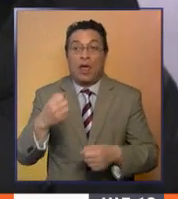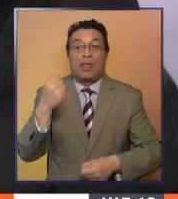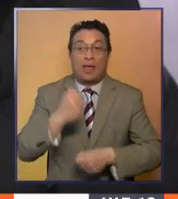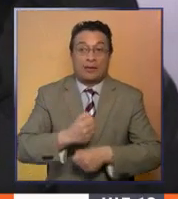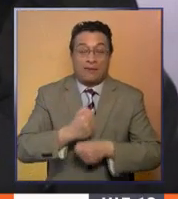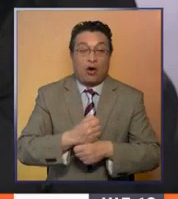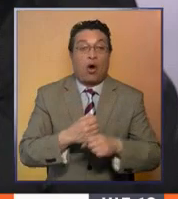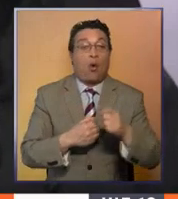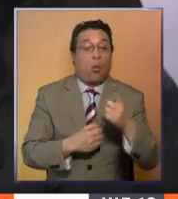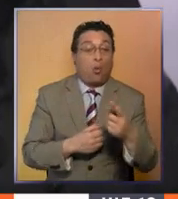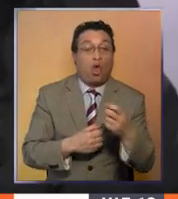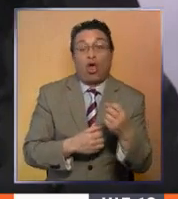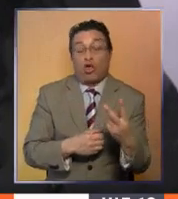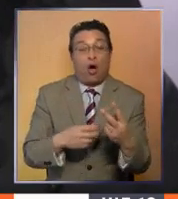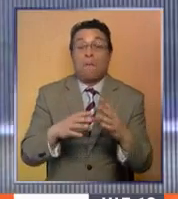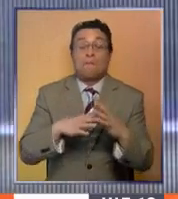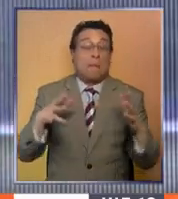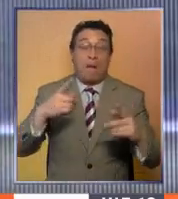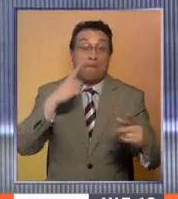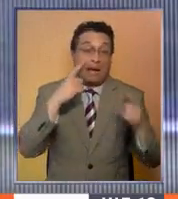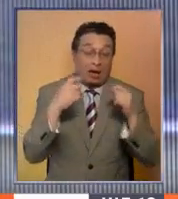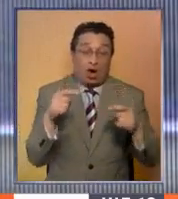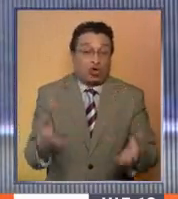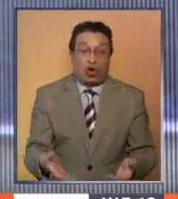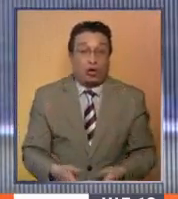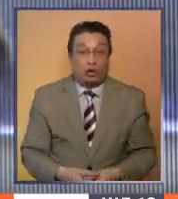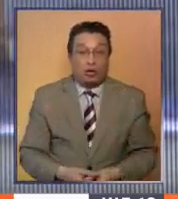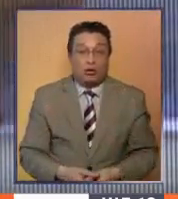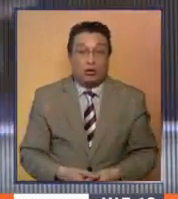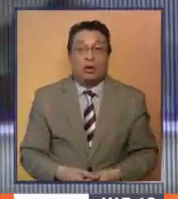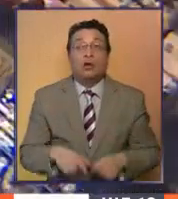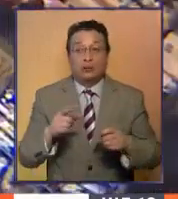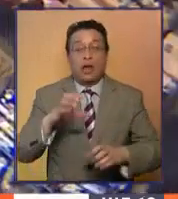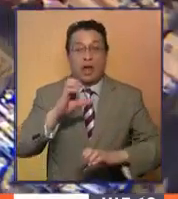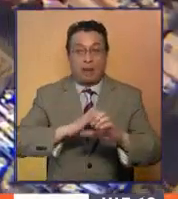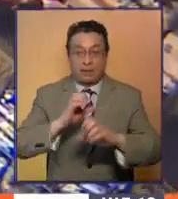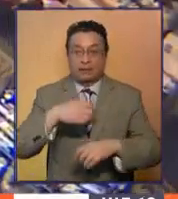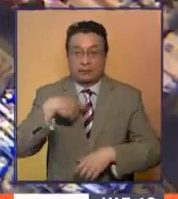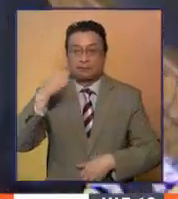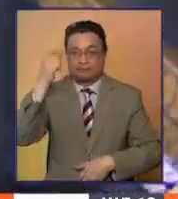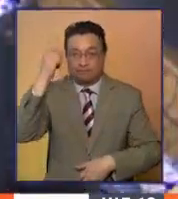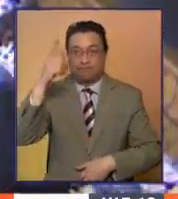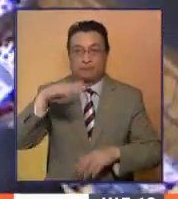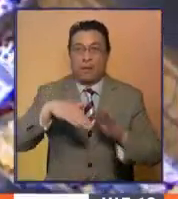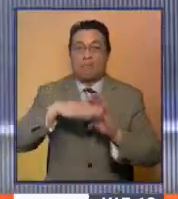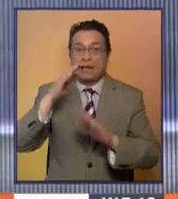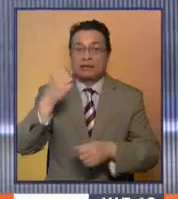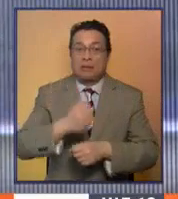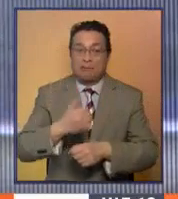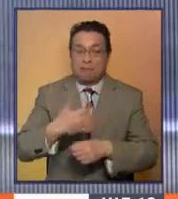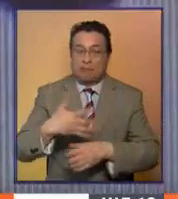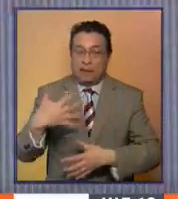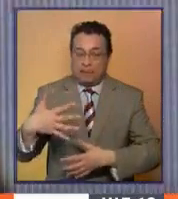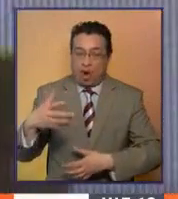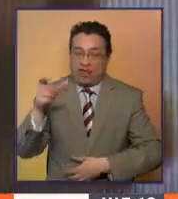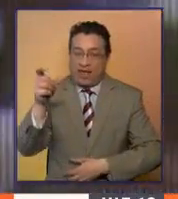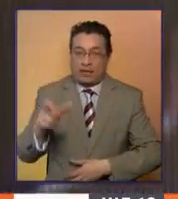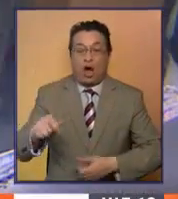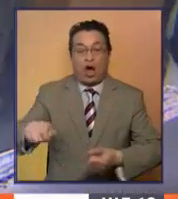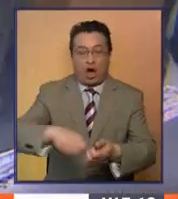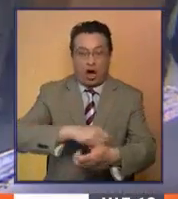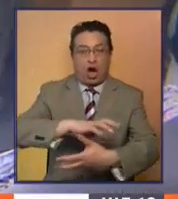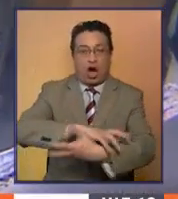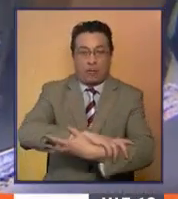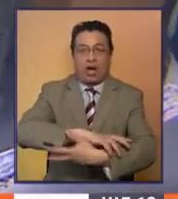uno de los trabajos más peligroso del país las empresas han comprendido que lo más importante son sus trabajadores se han firmado convenios para